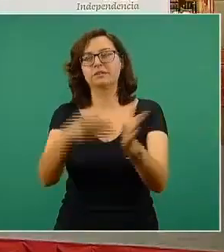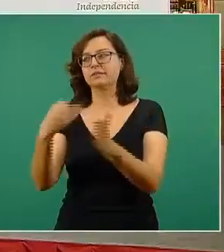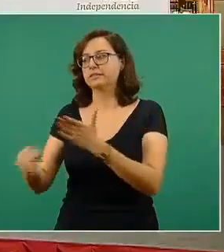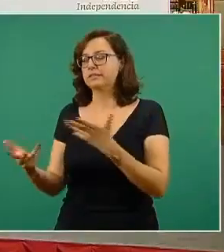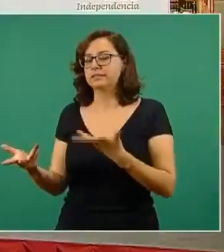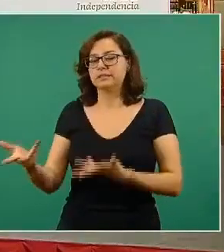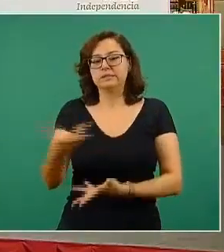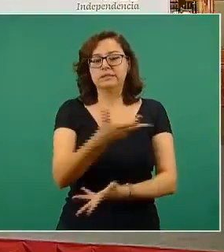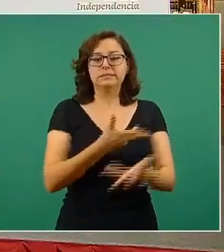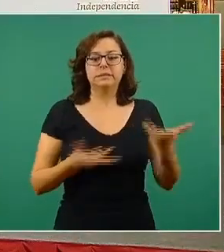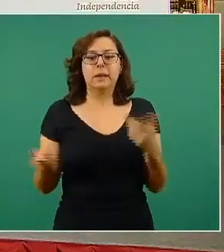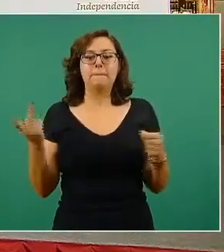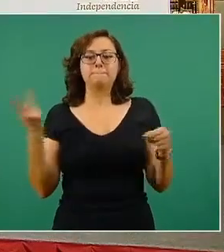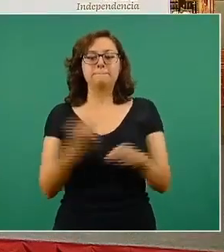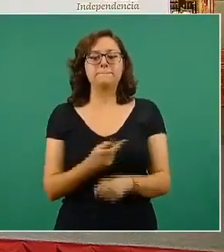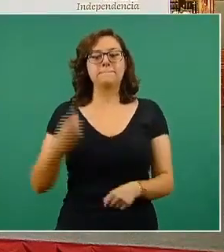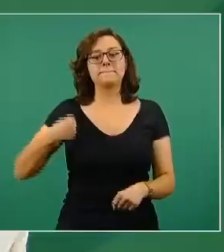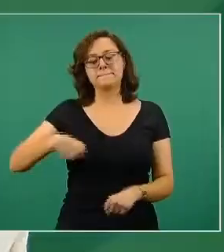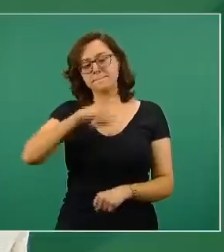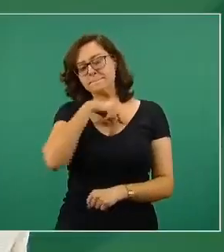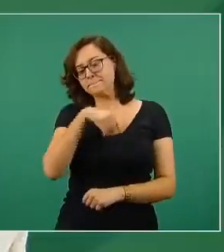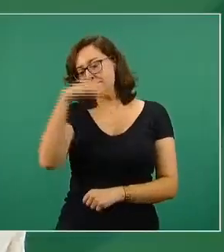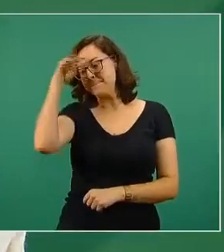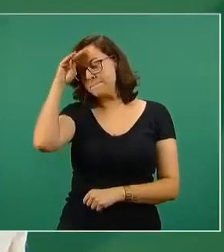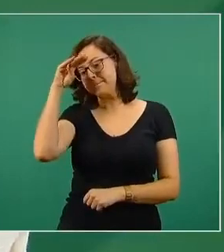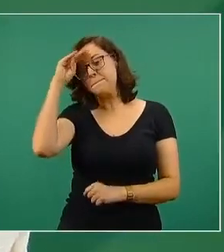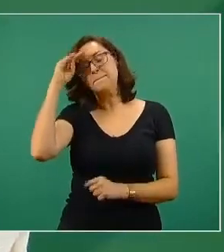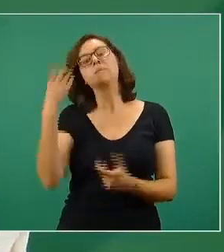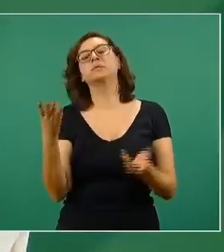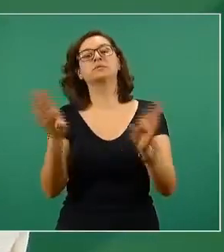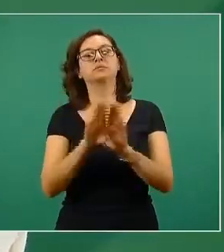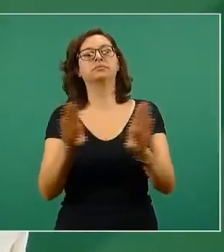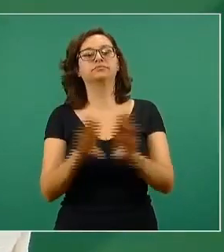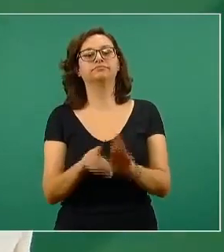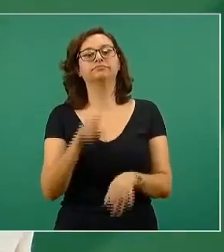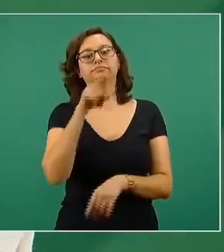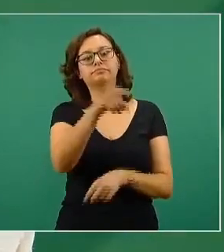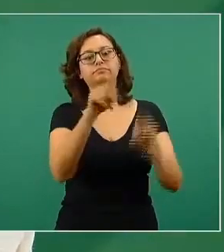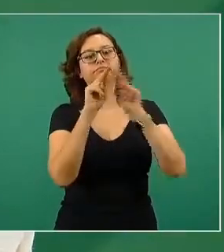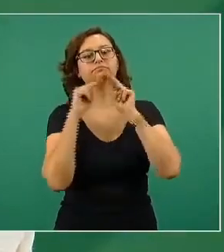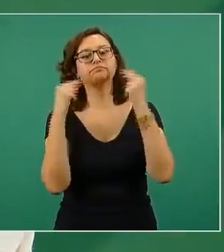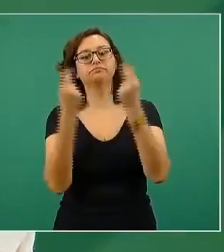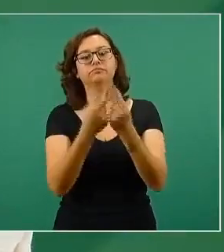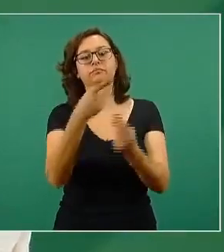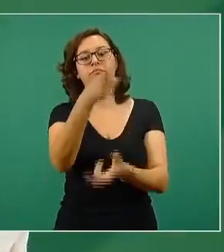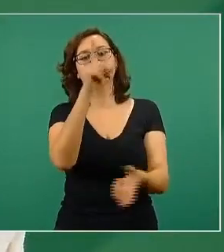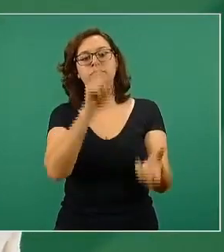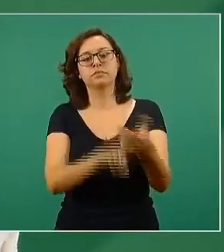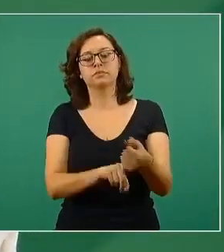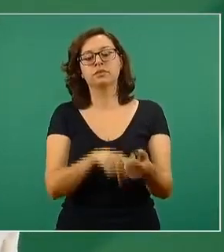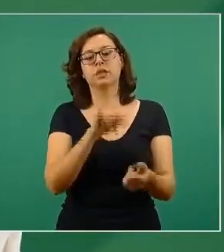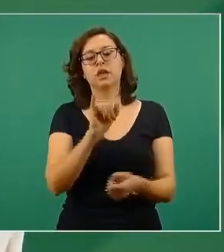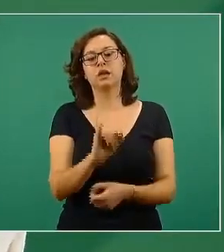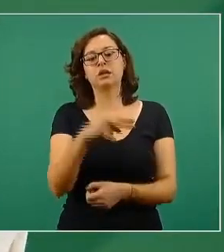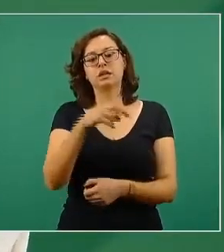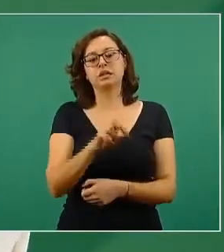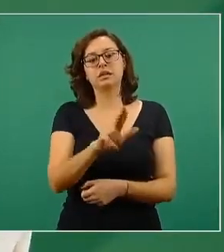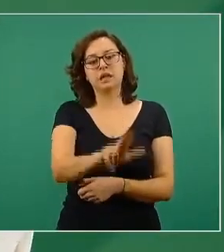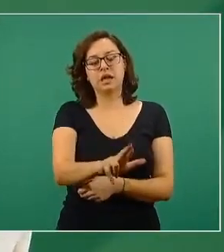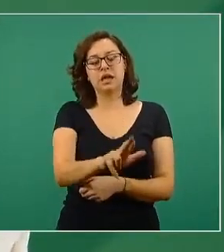inicio con una unidad técnica muy profesional que está en el Instituto Nacional de Enfermedades